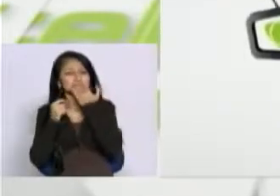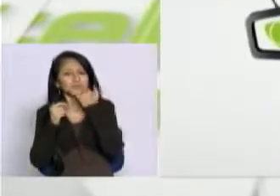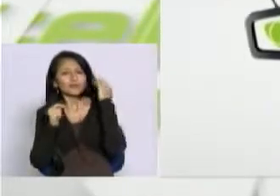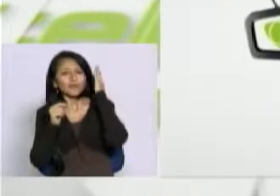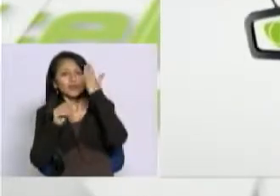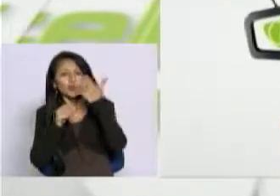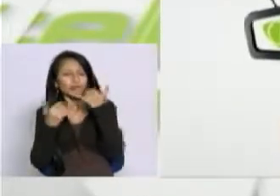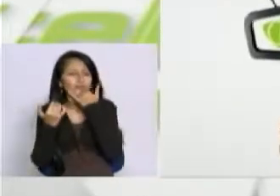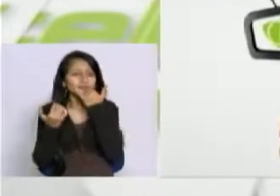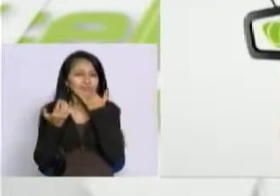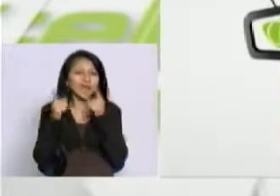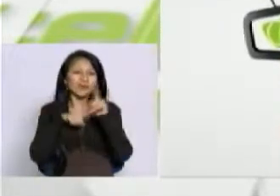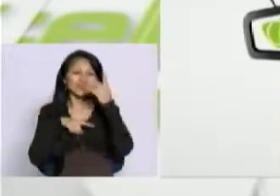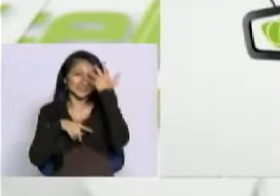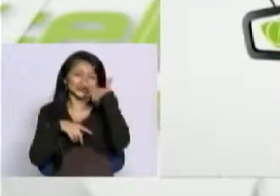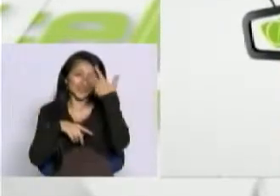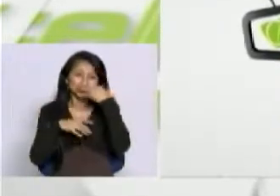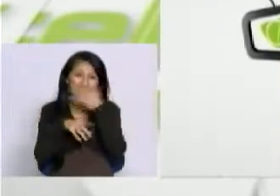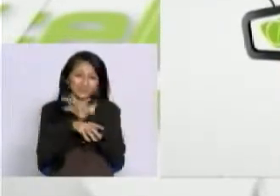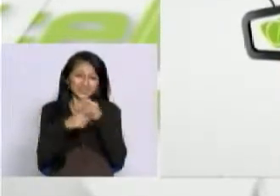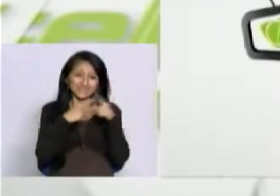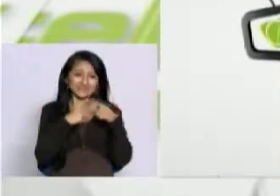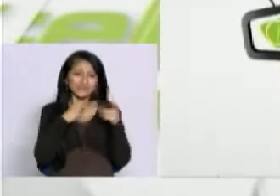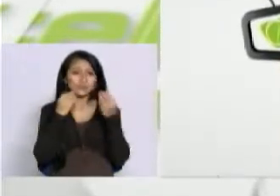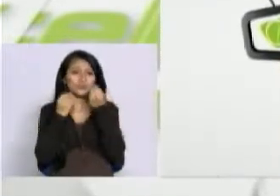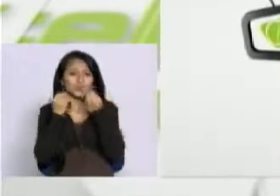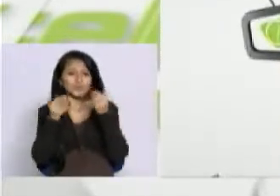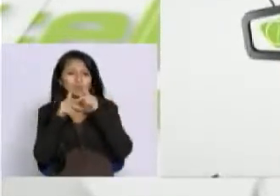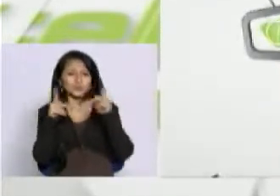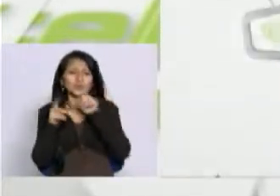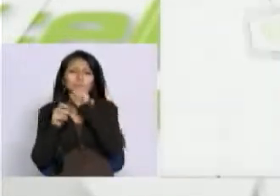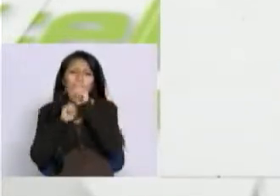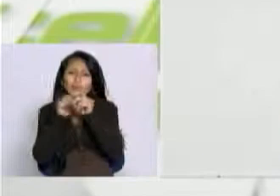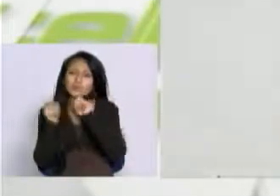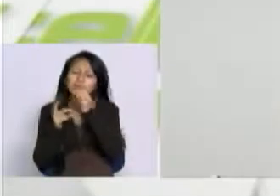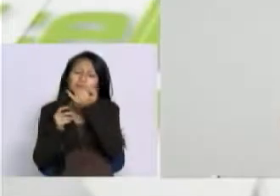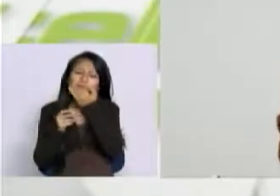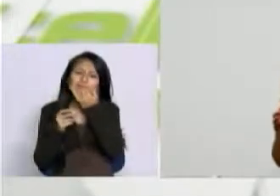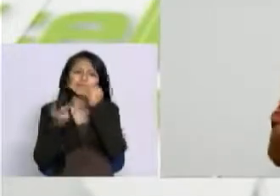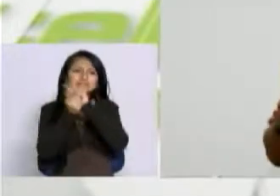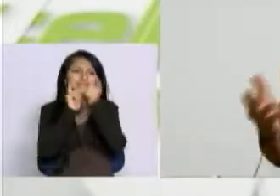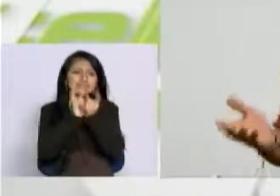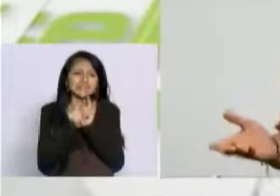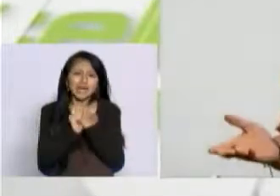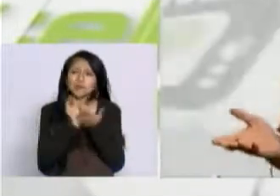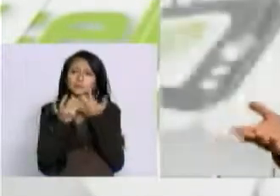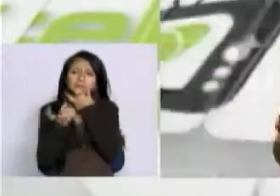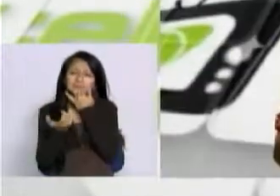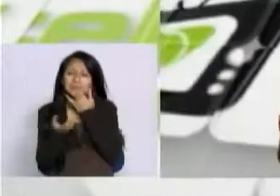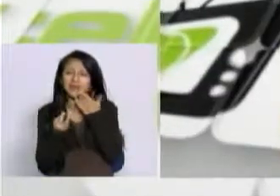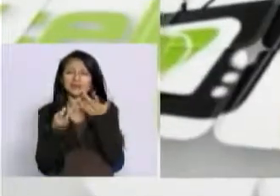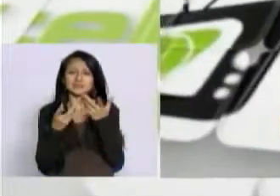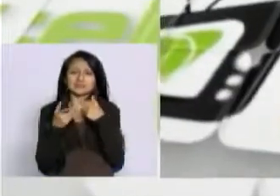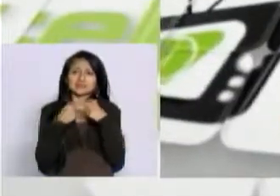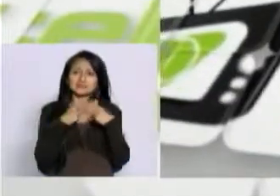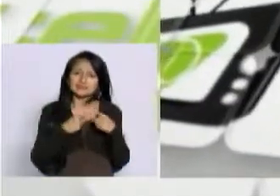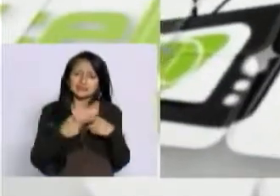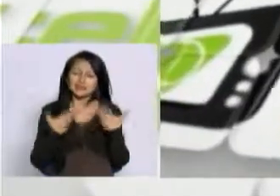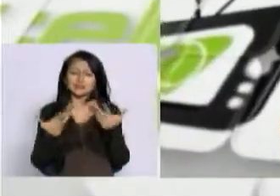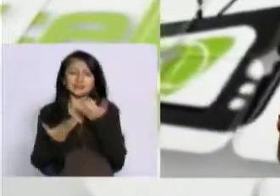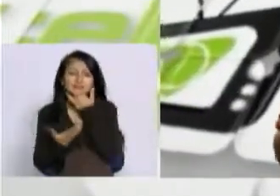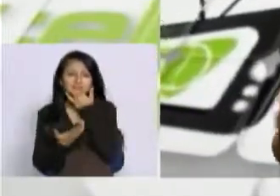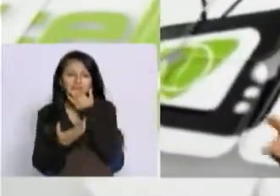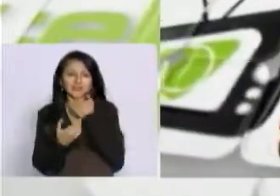generado a través de las redes sociales. Muchas personas nos han escrito, nos han preguntado que qué pasa, que muchos cambios, que qué es lo que se viene para